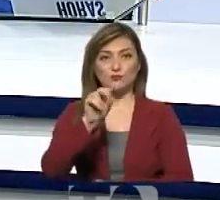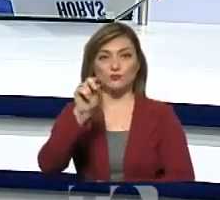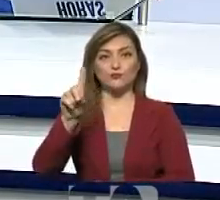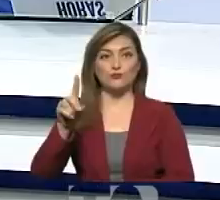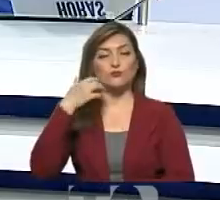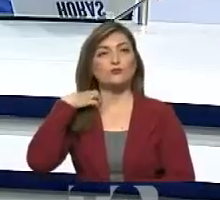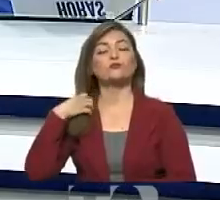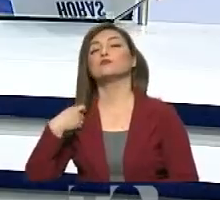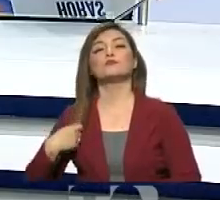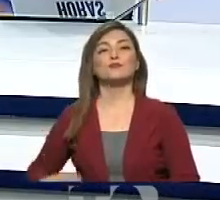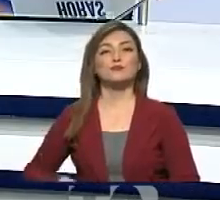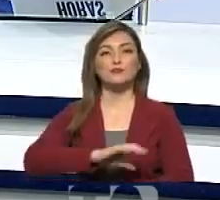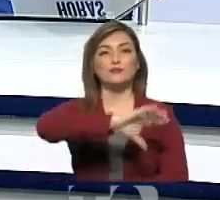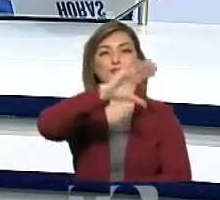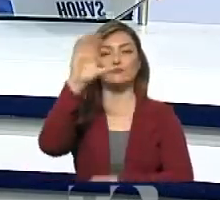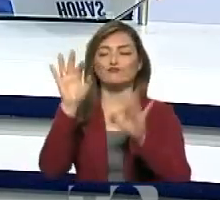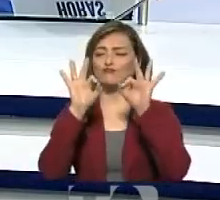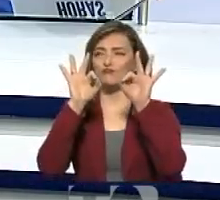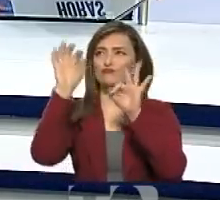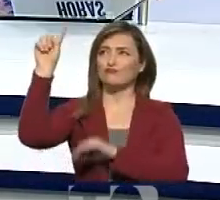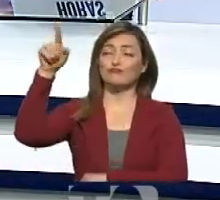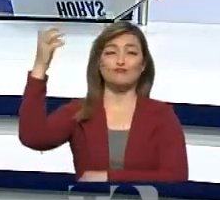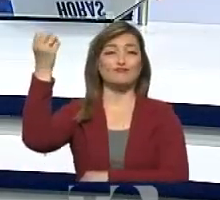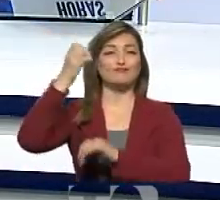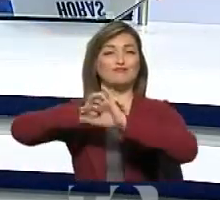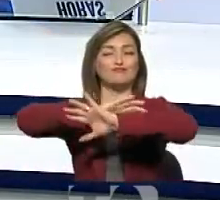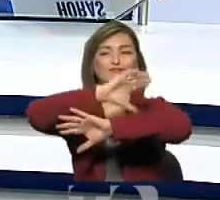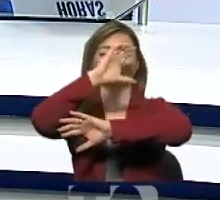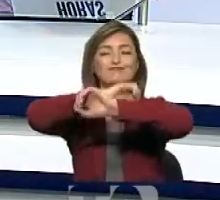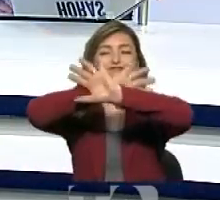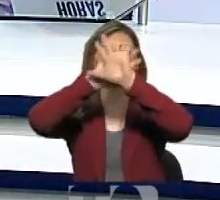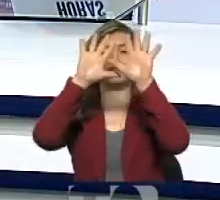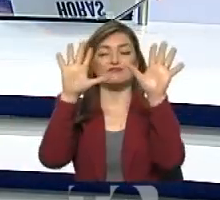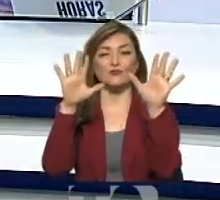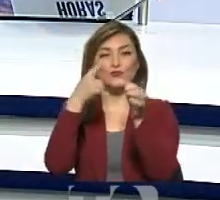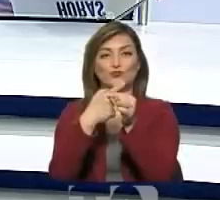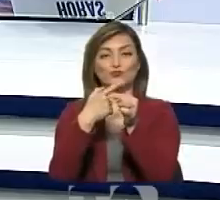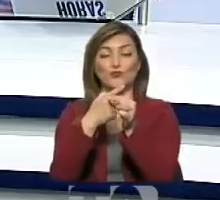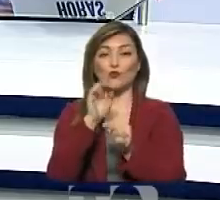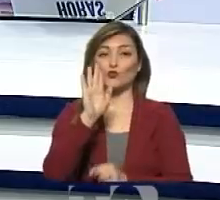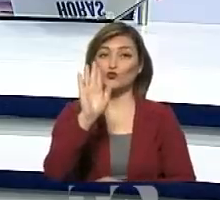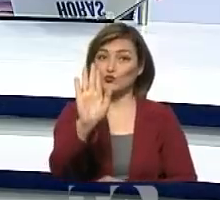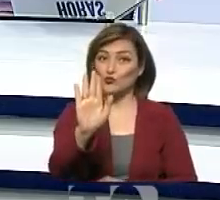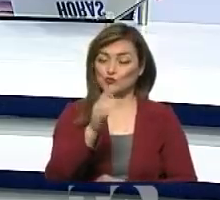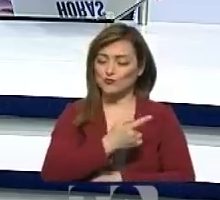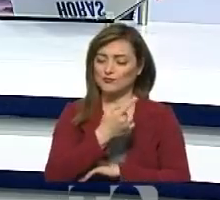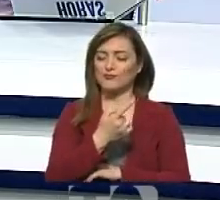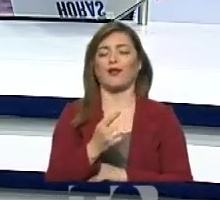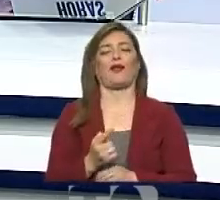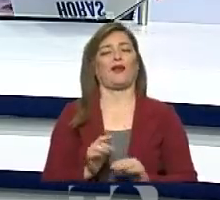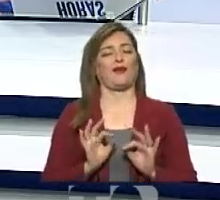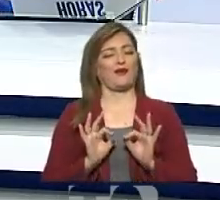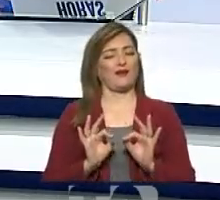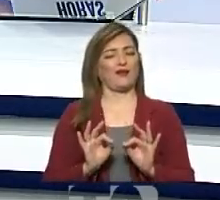3 de junio de 2021. Tenemos un cielo radiante en la capital y esperamos que tengan un excelente día y que les vaya muy bien en todas las actividades